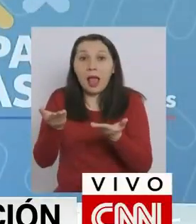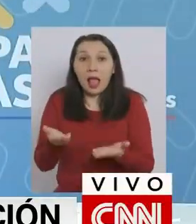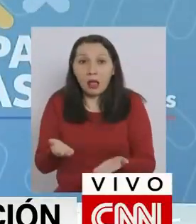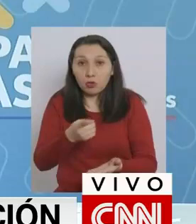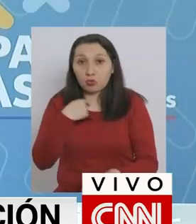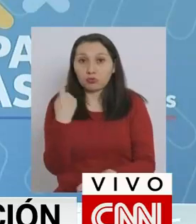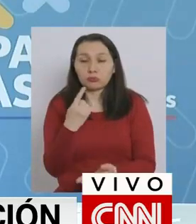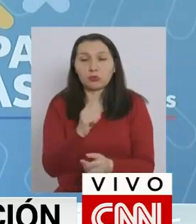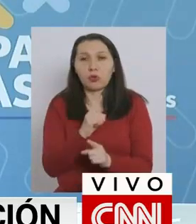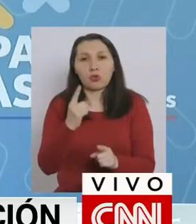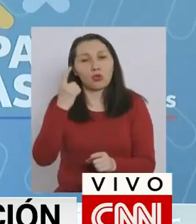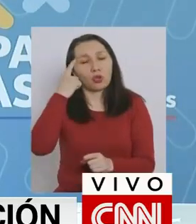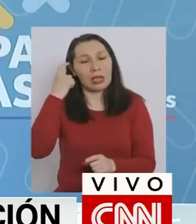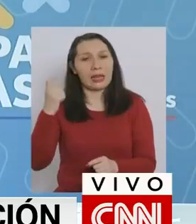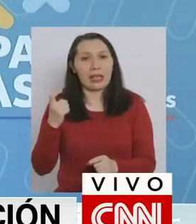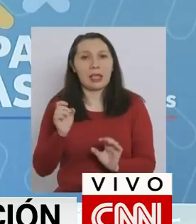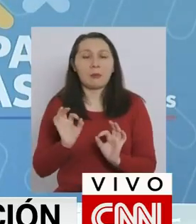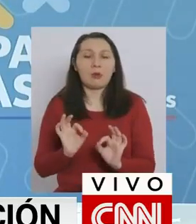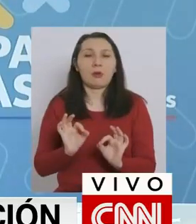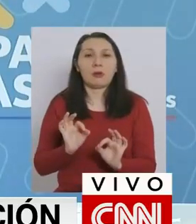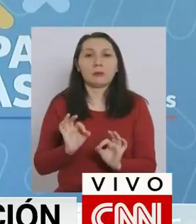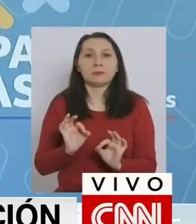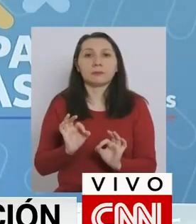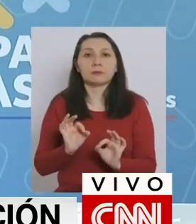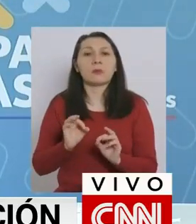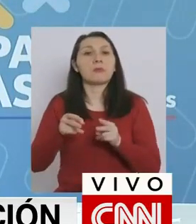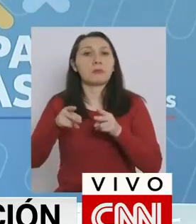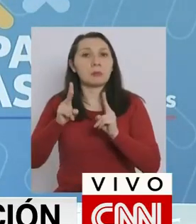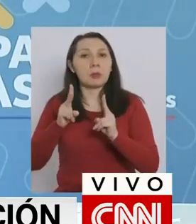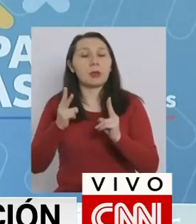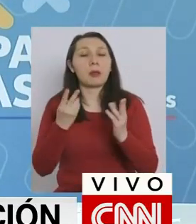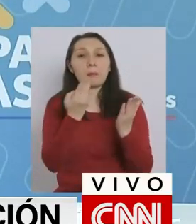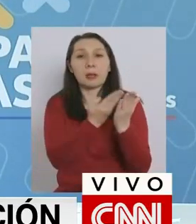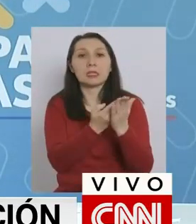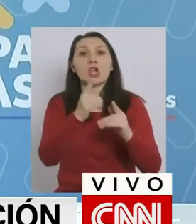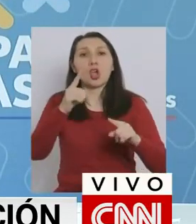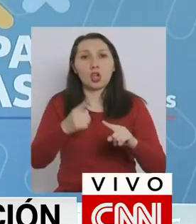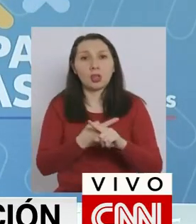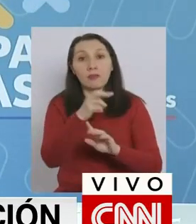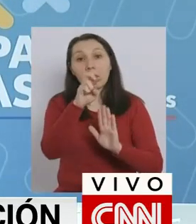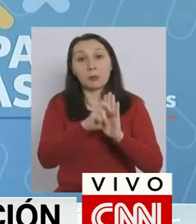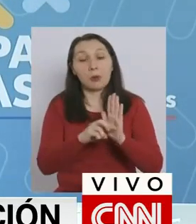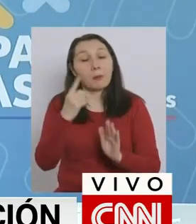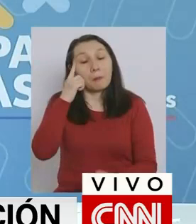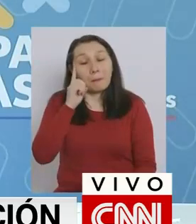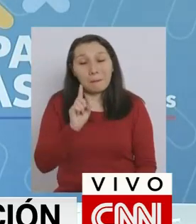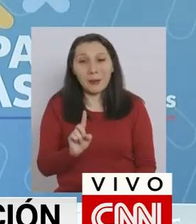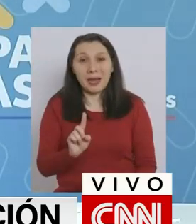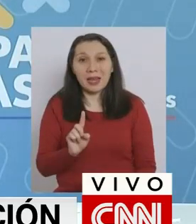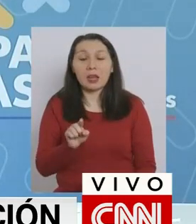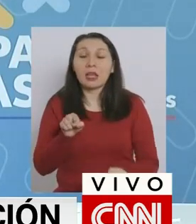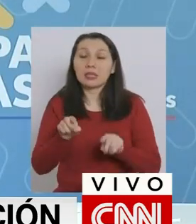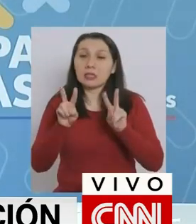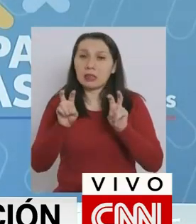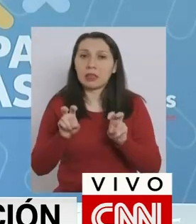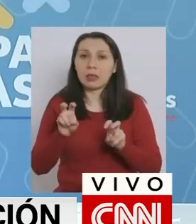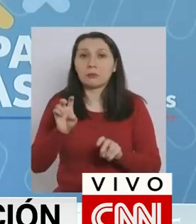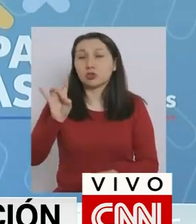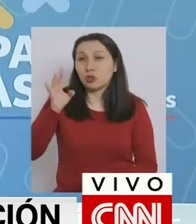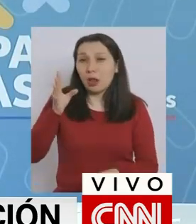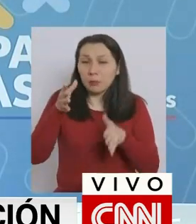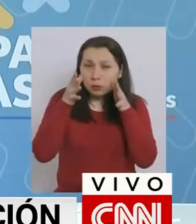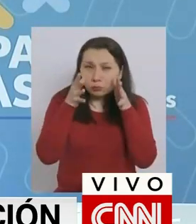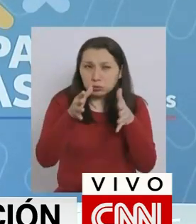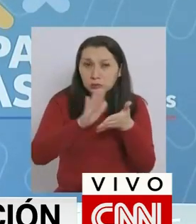Nosotros no consideramos que se vaya a presentar un nuevo proyecto, sin embargo, es un tema no solamente